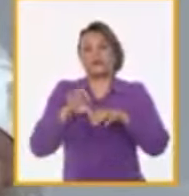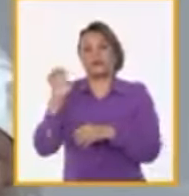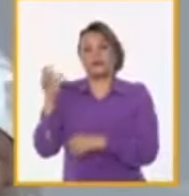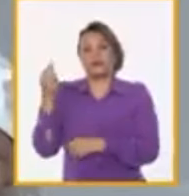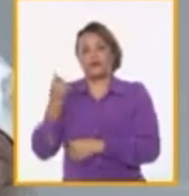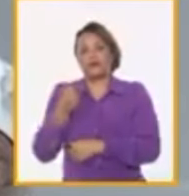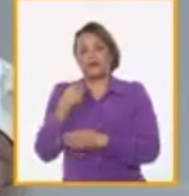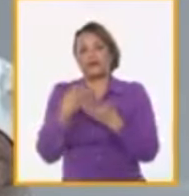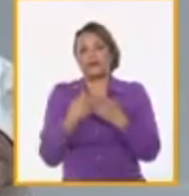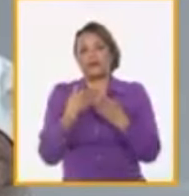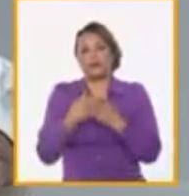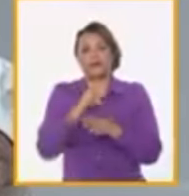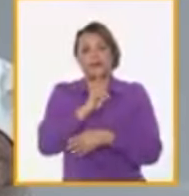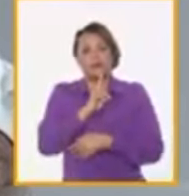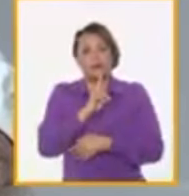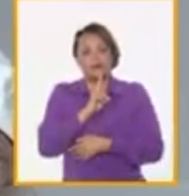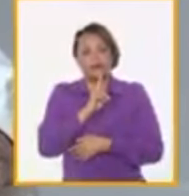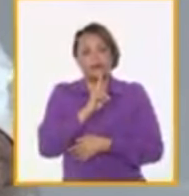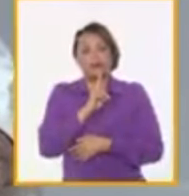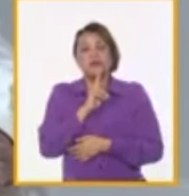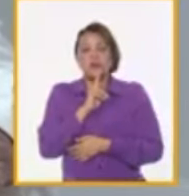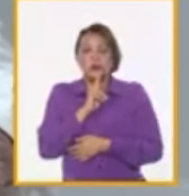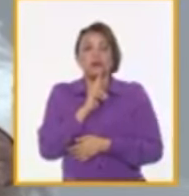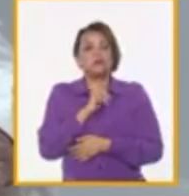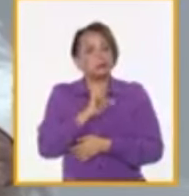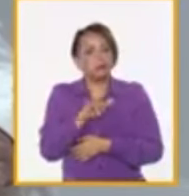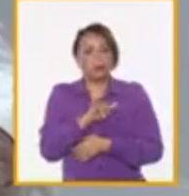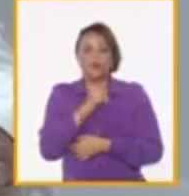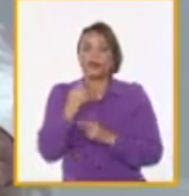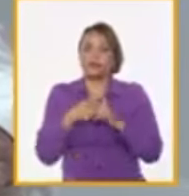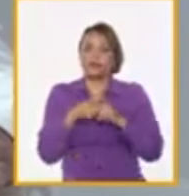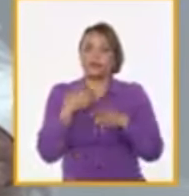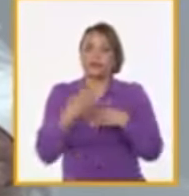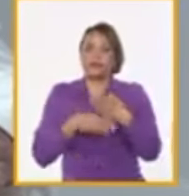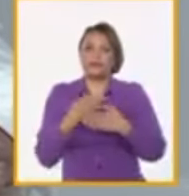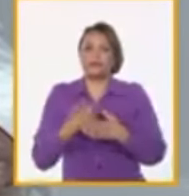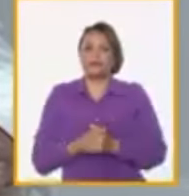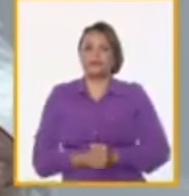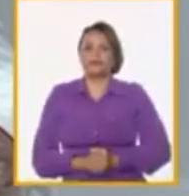nuestras empresas de acueducto, que más adelante también podré abordar.